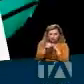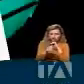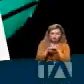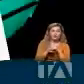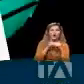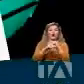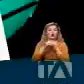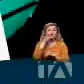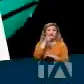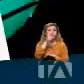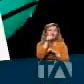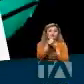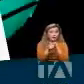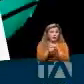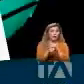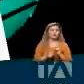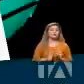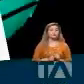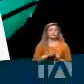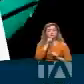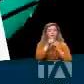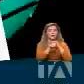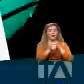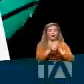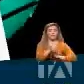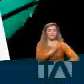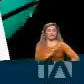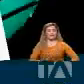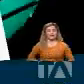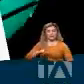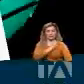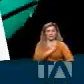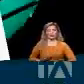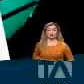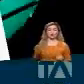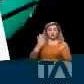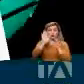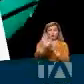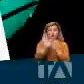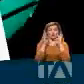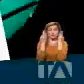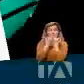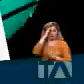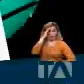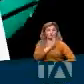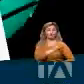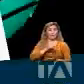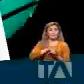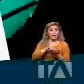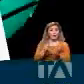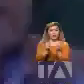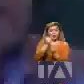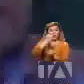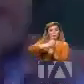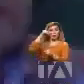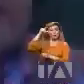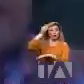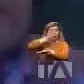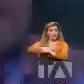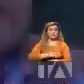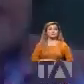ellos cuentas de correos públicos y privados, claves del presidente, vicepresidente y su entorno familiar, Fuerzas Armadas y miembros del